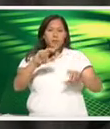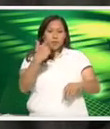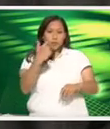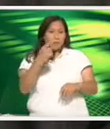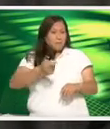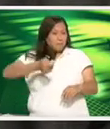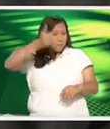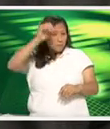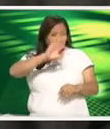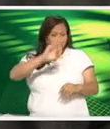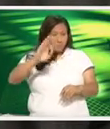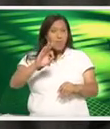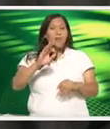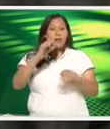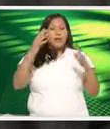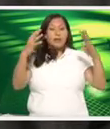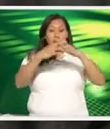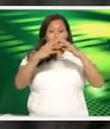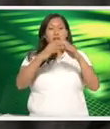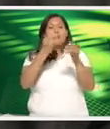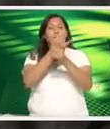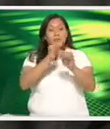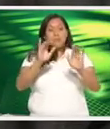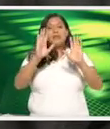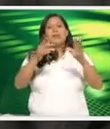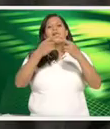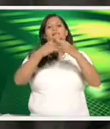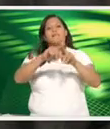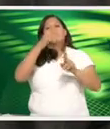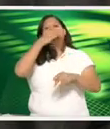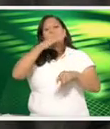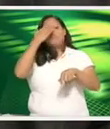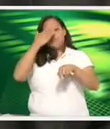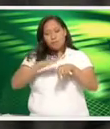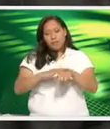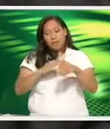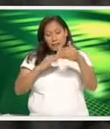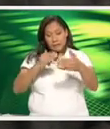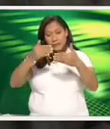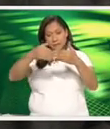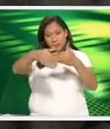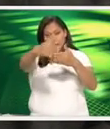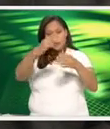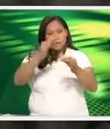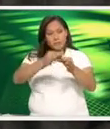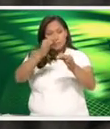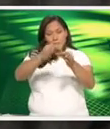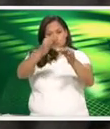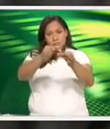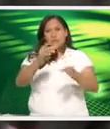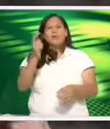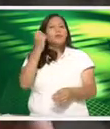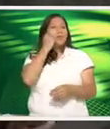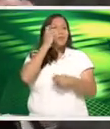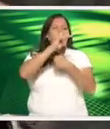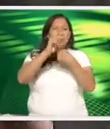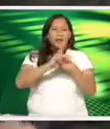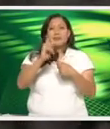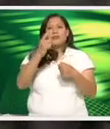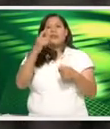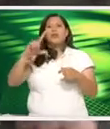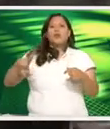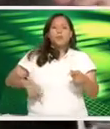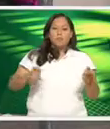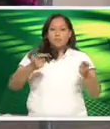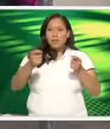decir, todavía en tiempos de la Guerra de Independencia ya se empezó a celebrar. A partir de ahí, por peor que esté el país, gobierne